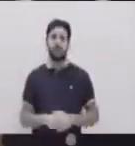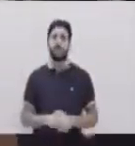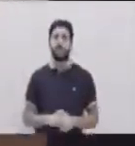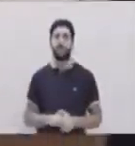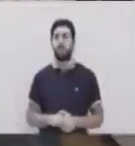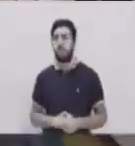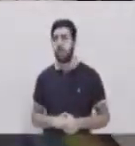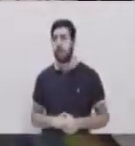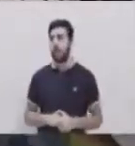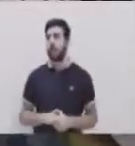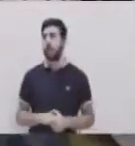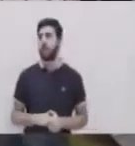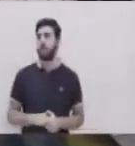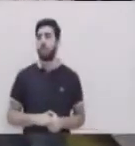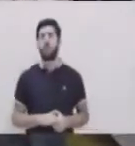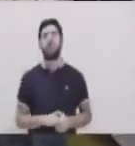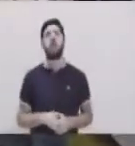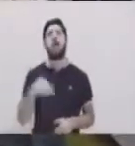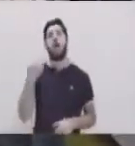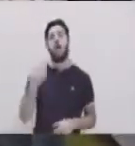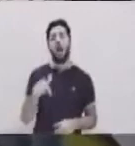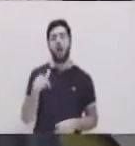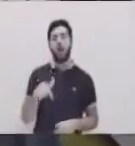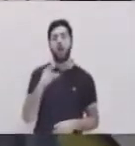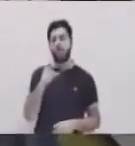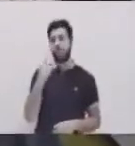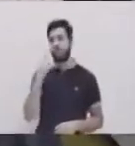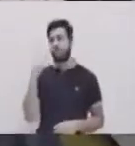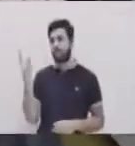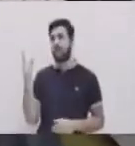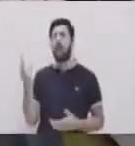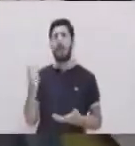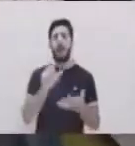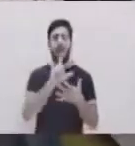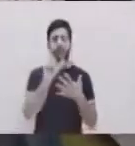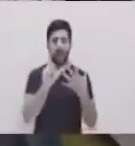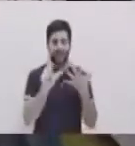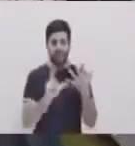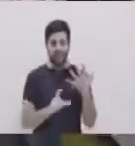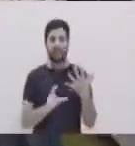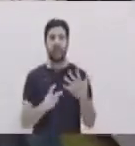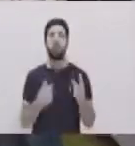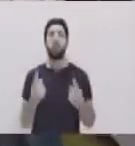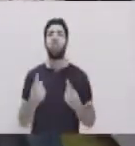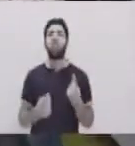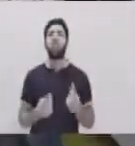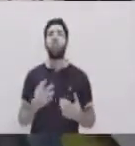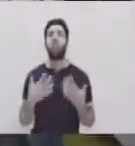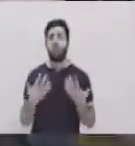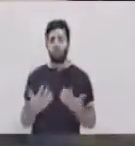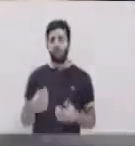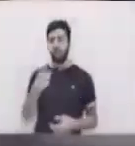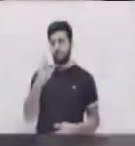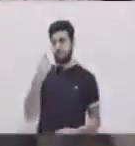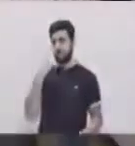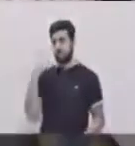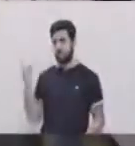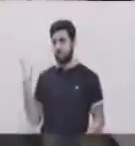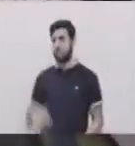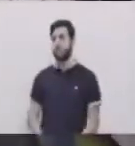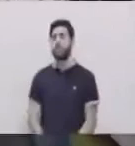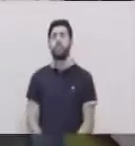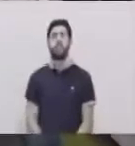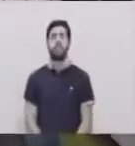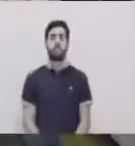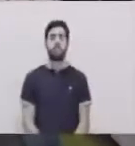de eso, ¿verdad? Pero ahora entonces, ¿cuáles serían las características del registro informal? Pues las veremos a continuación. Bueno, profe,